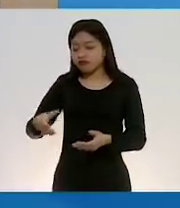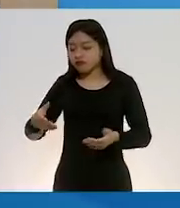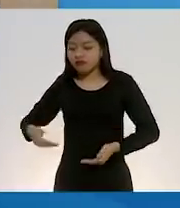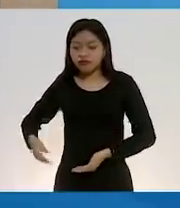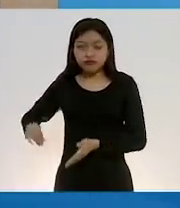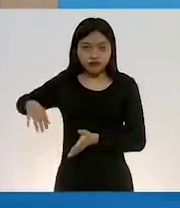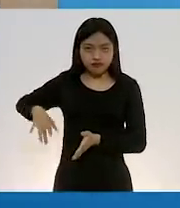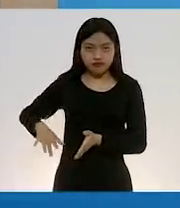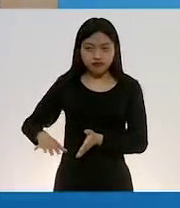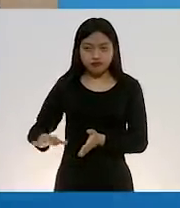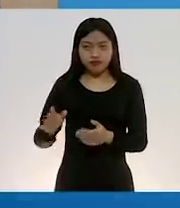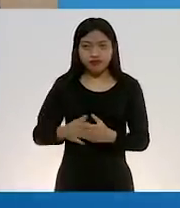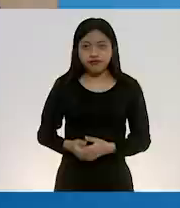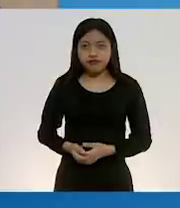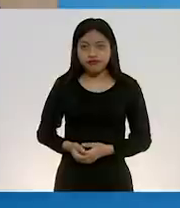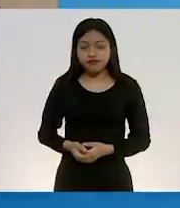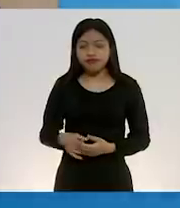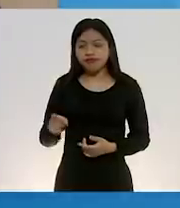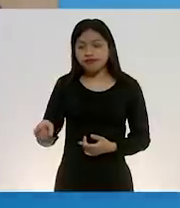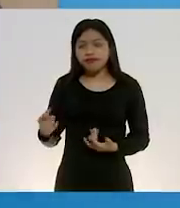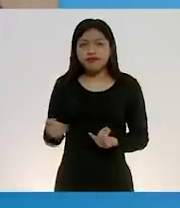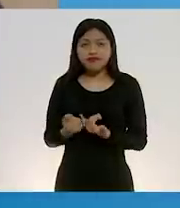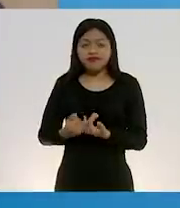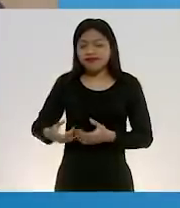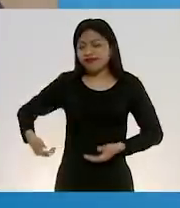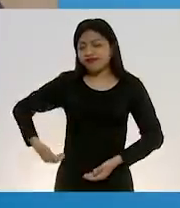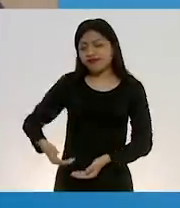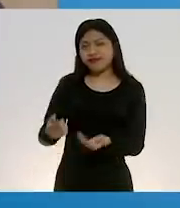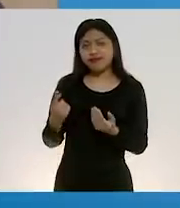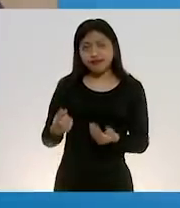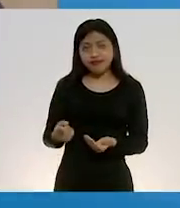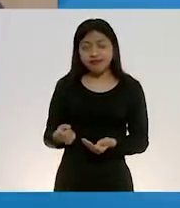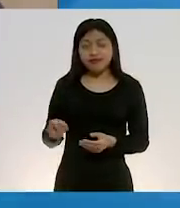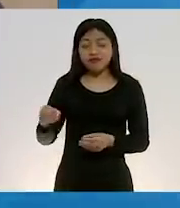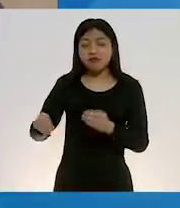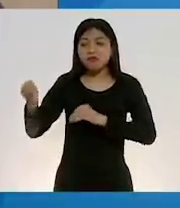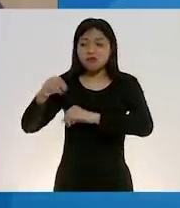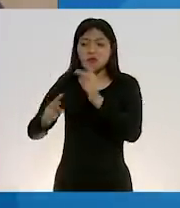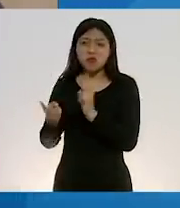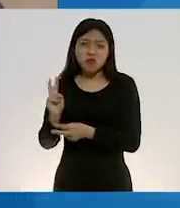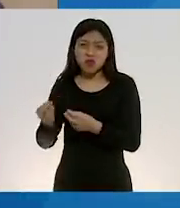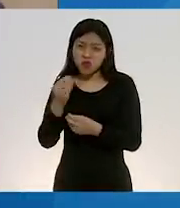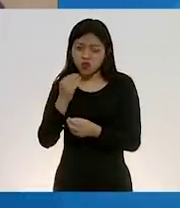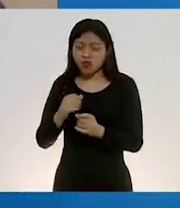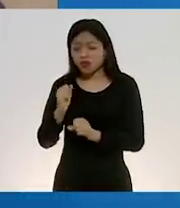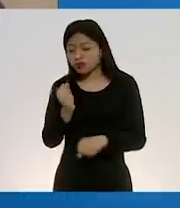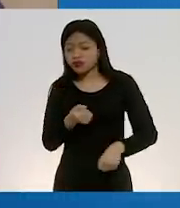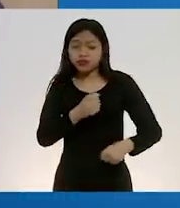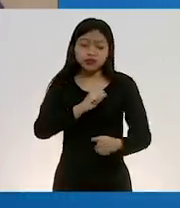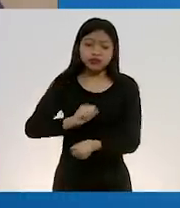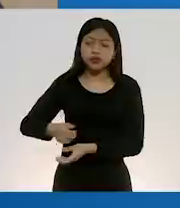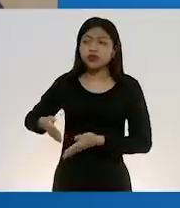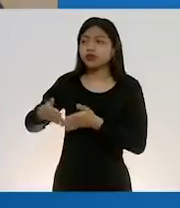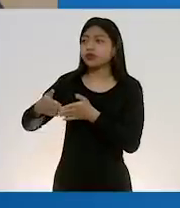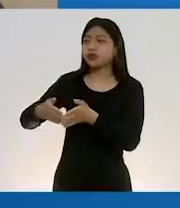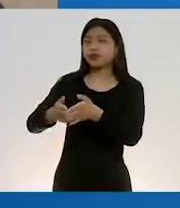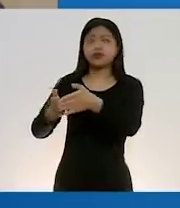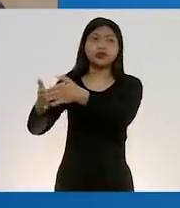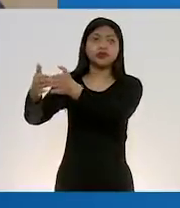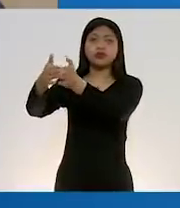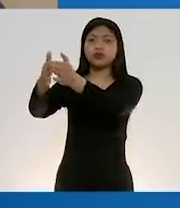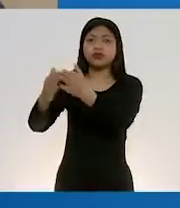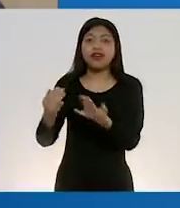por los cuales se transportan las verduras en canoas, con calles que con demasiada frecuencia